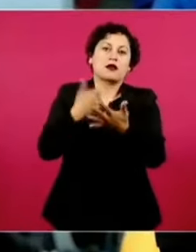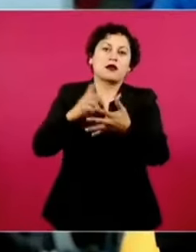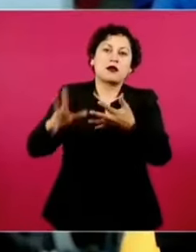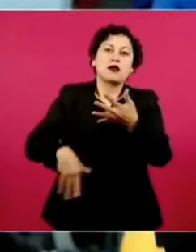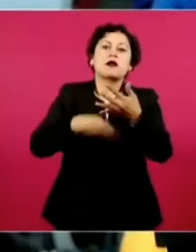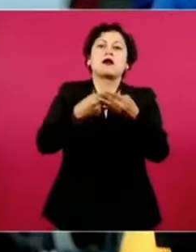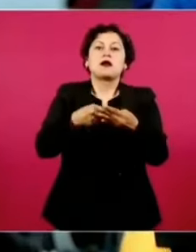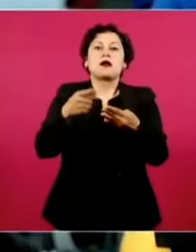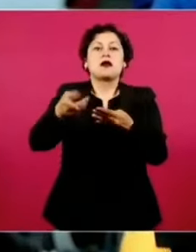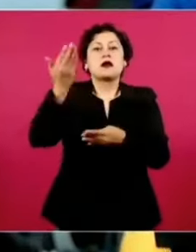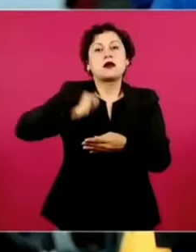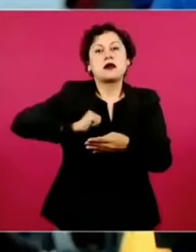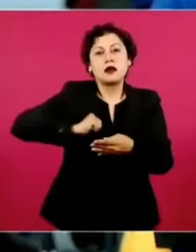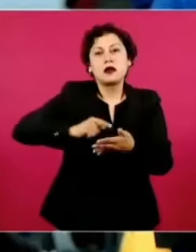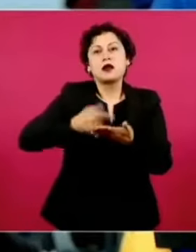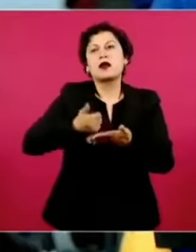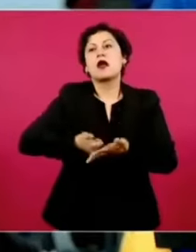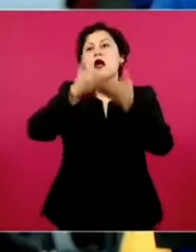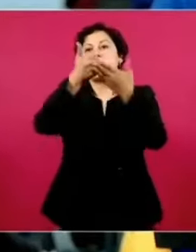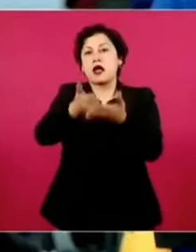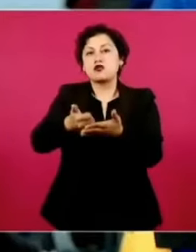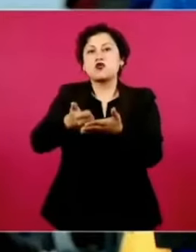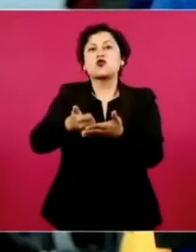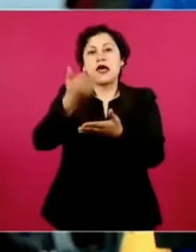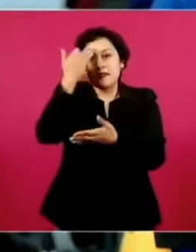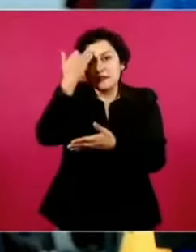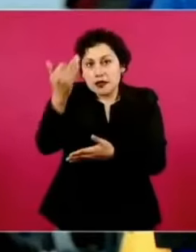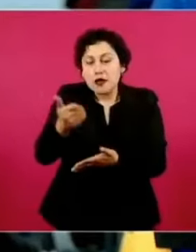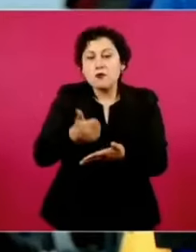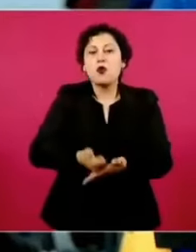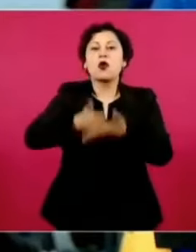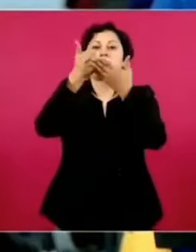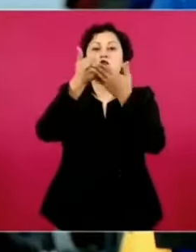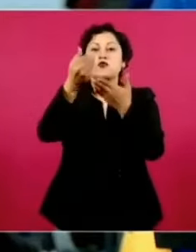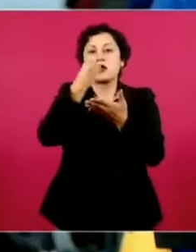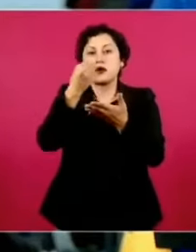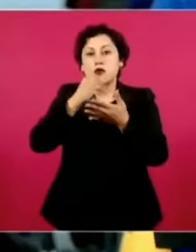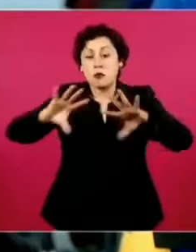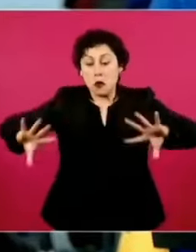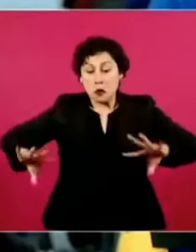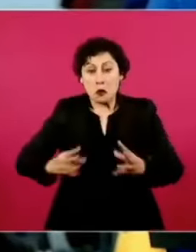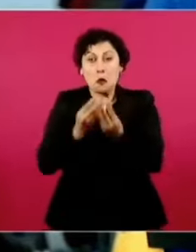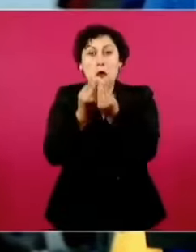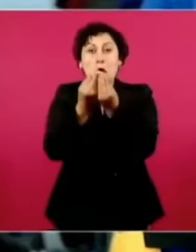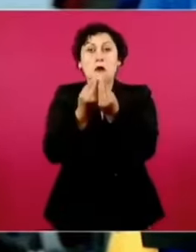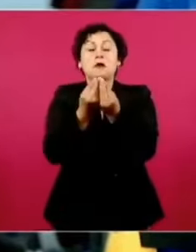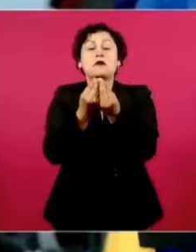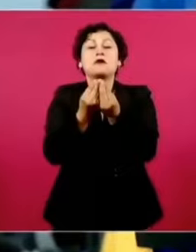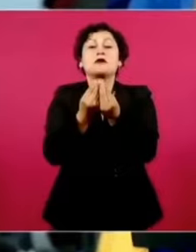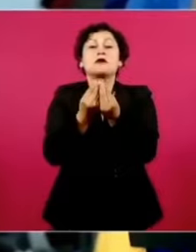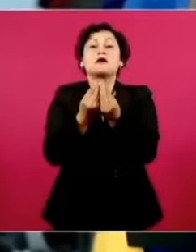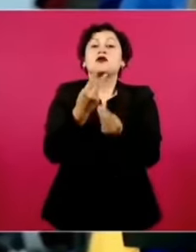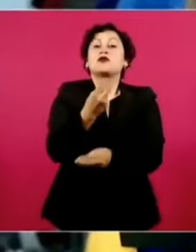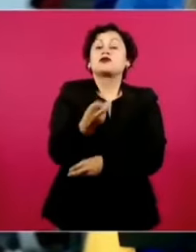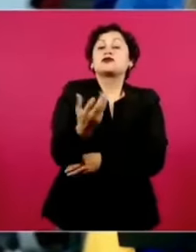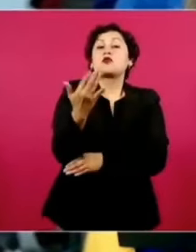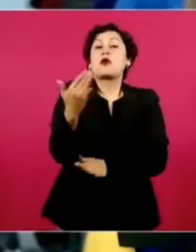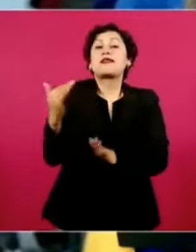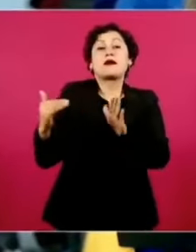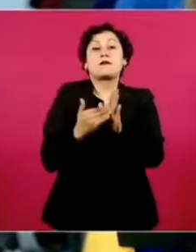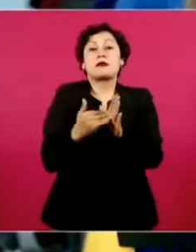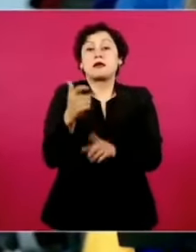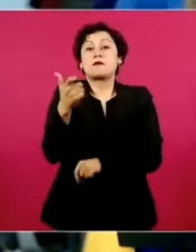personal operativo, ayuda de despensa, pues casi podríamos hablar de que se rebasan hasta los 130 o 150 mil pesos, sí, mensuales.